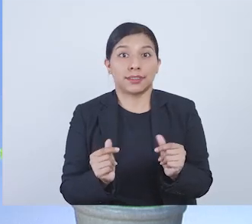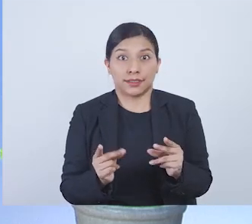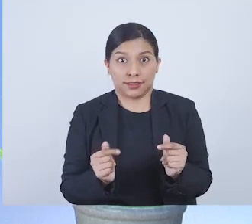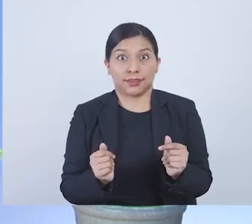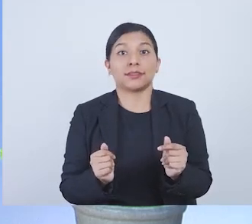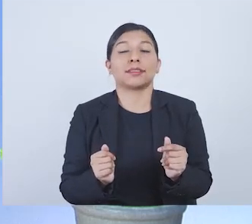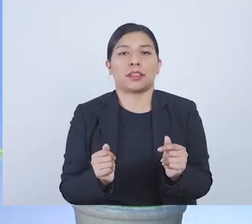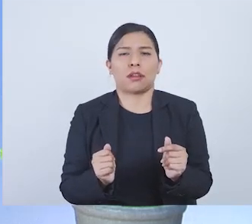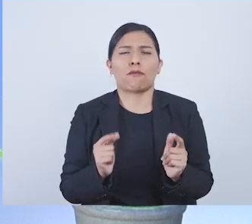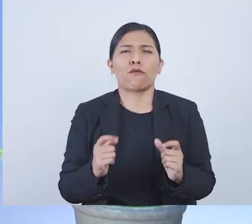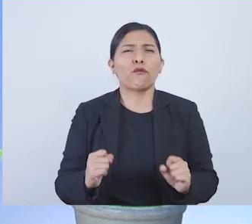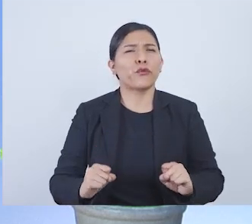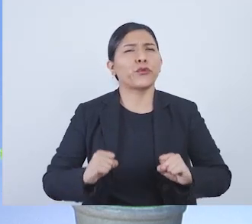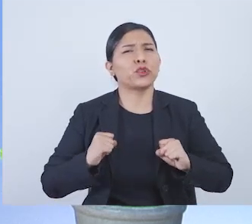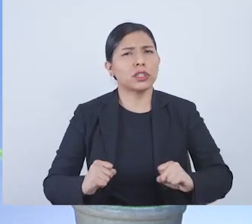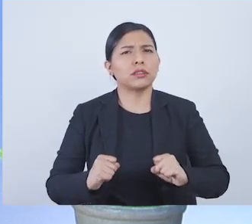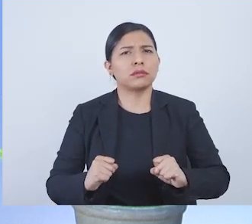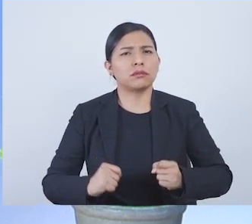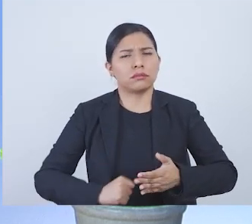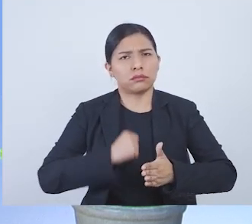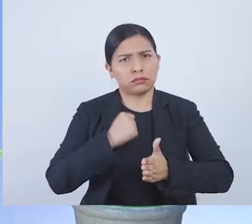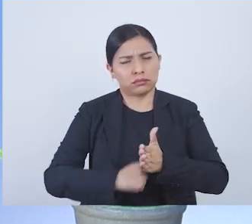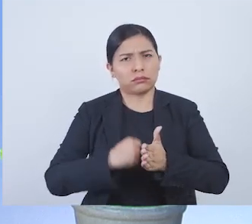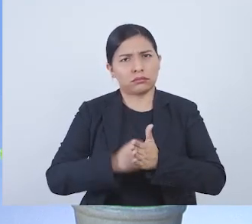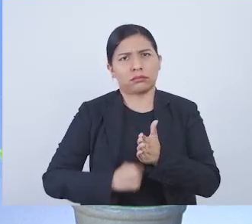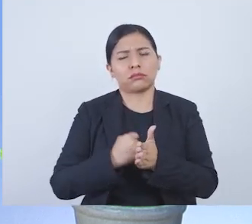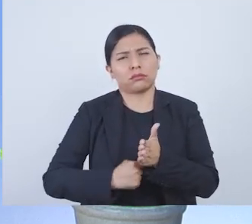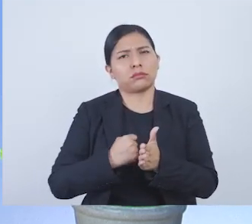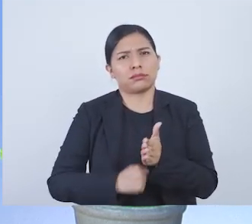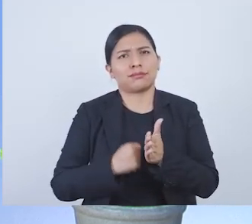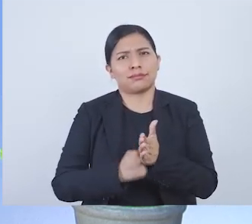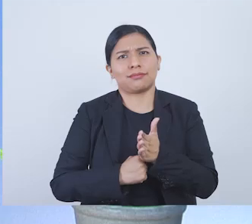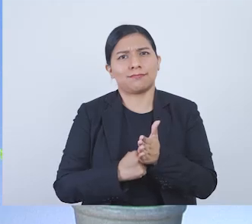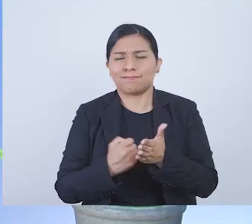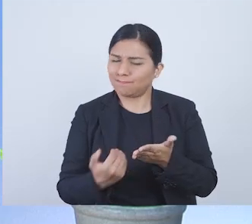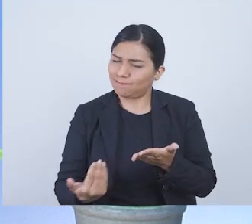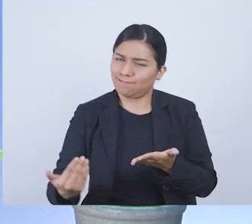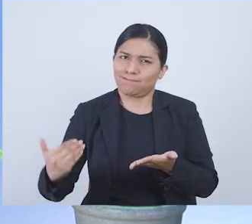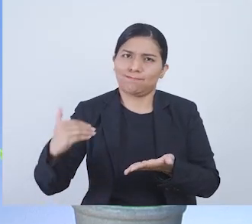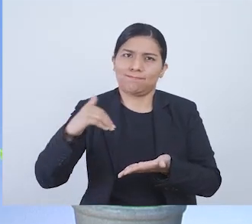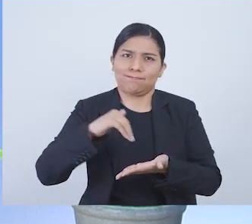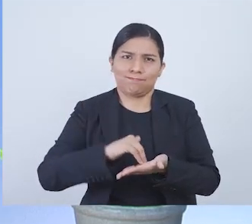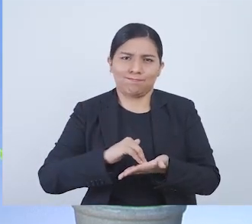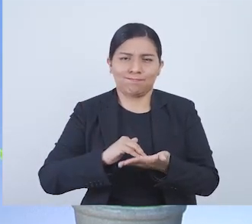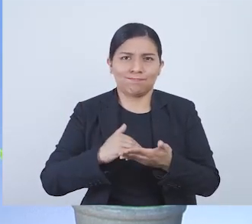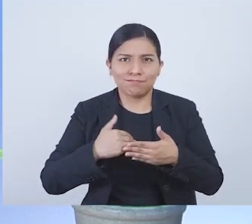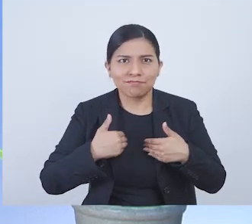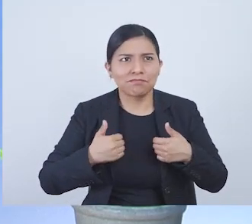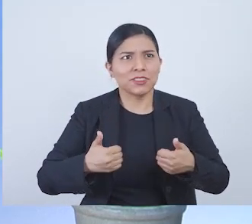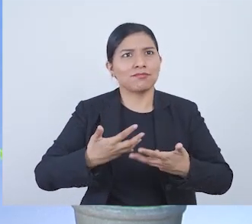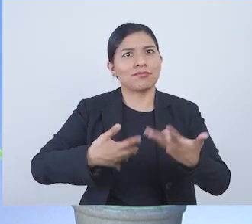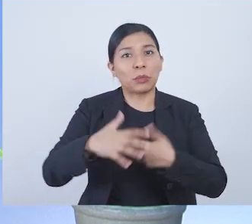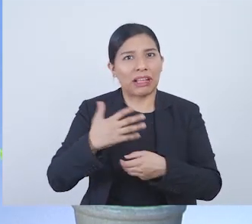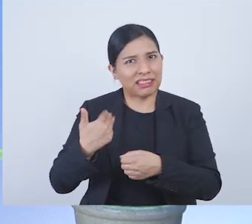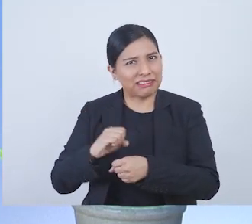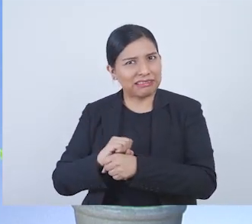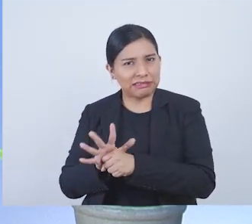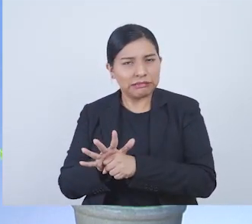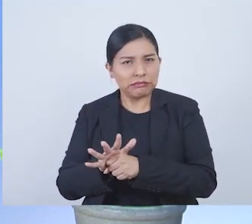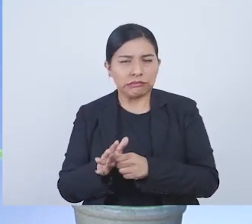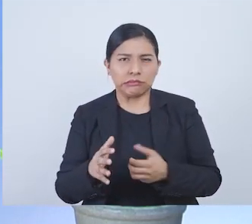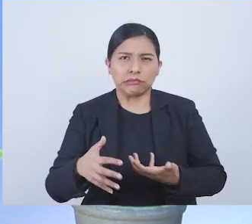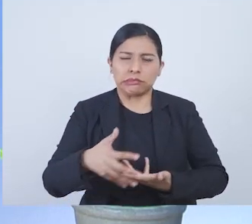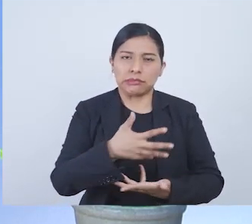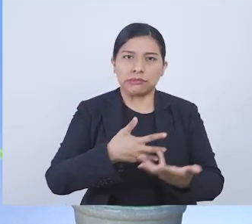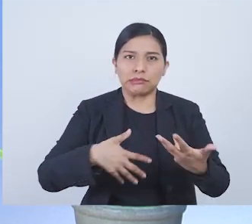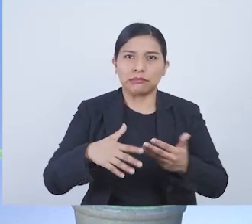los esfuerzos de recuperación tras el COVID y puede